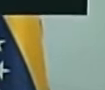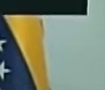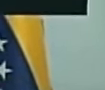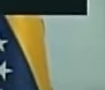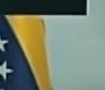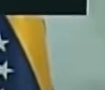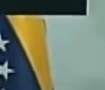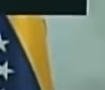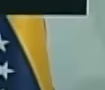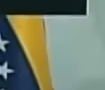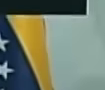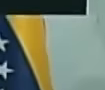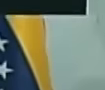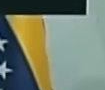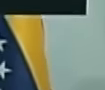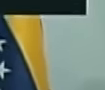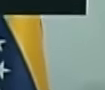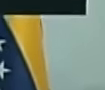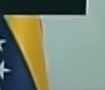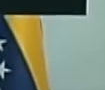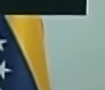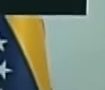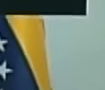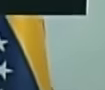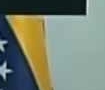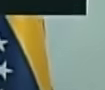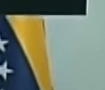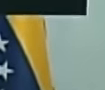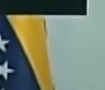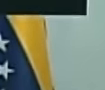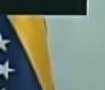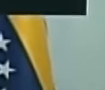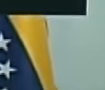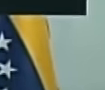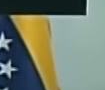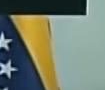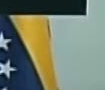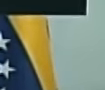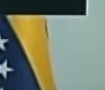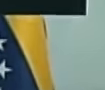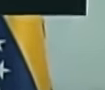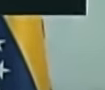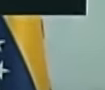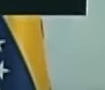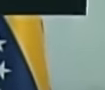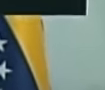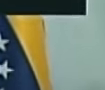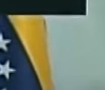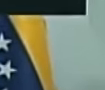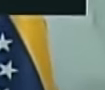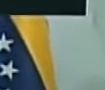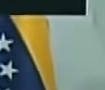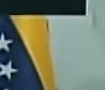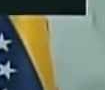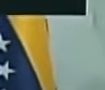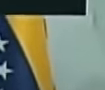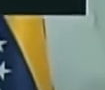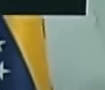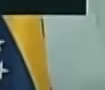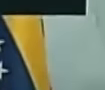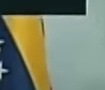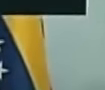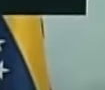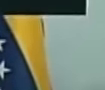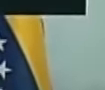la generación fundacional, tenemos la fuerza, la experiencia, el conocimiento para lograr